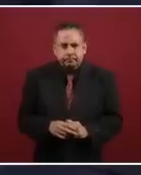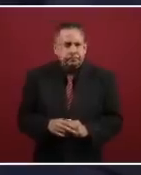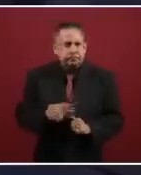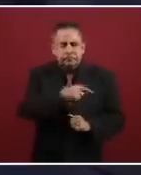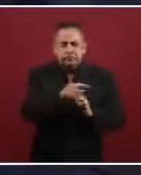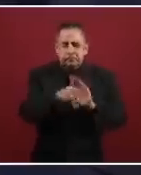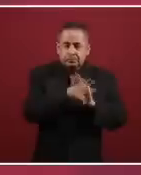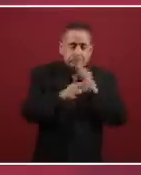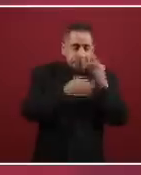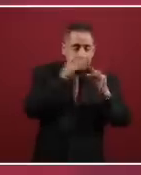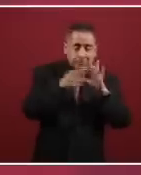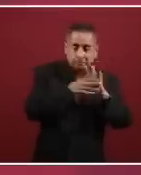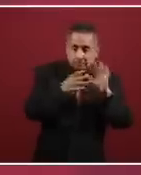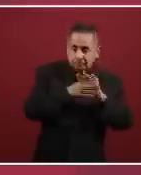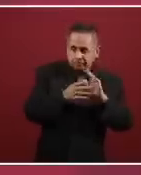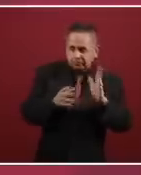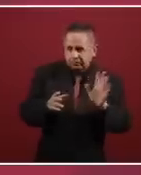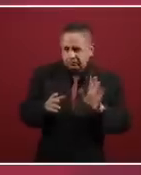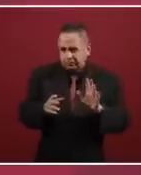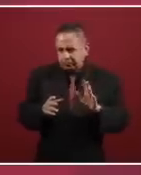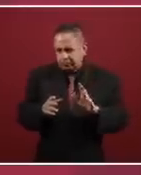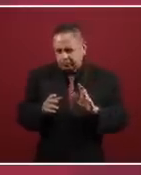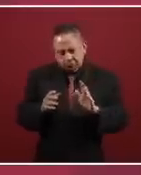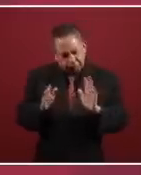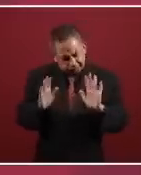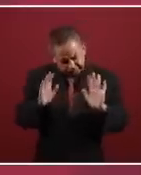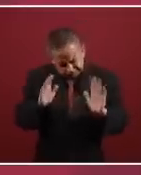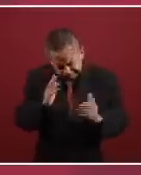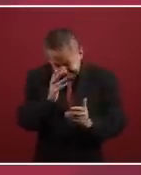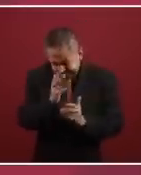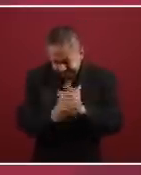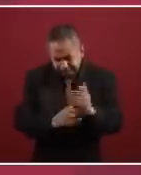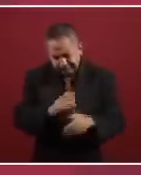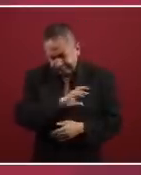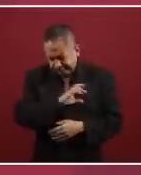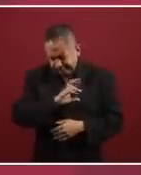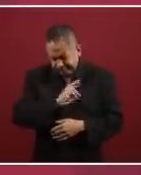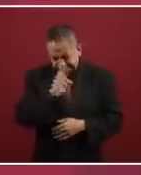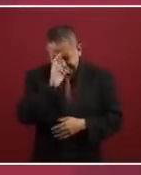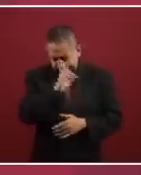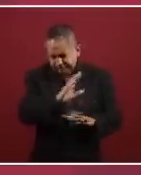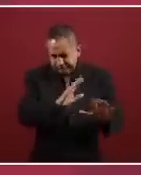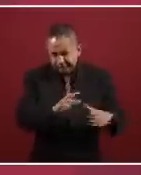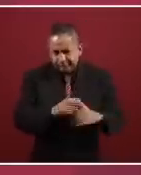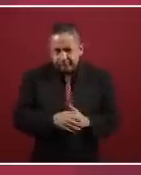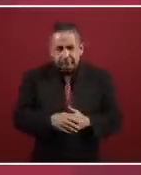medios, lo digo así, con todo cariño y respeto,